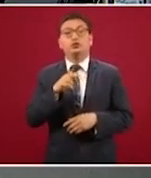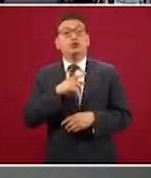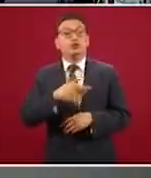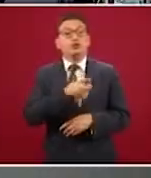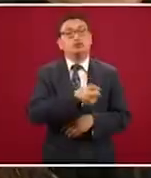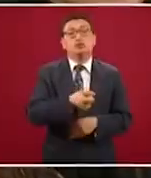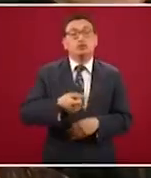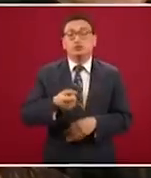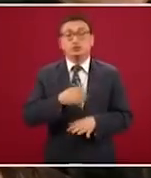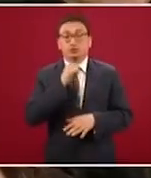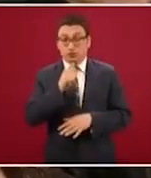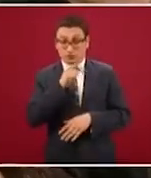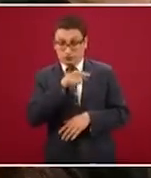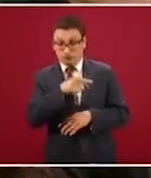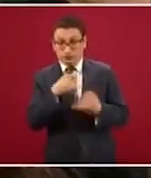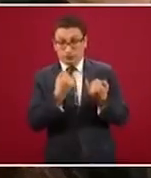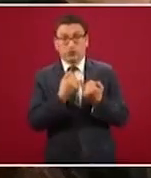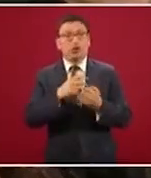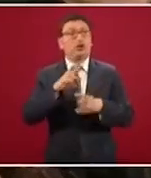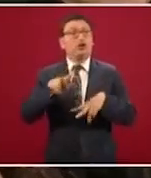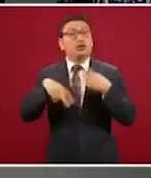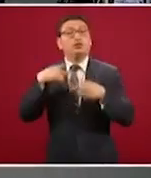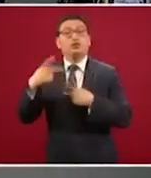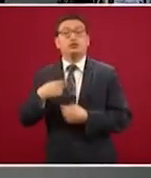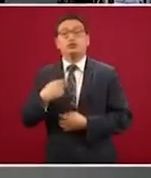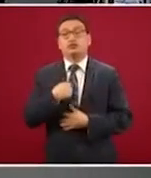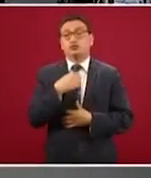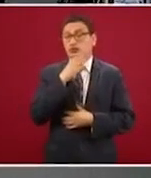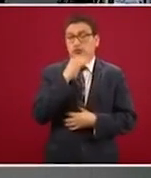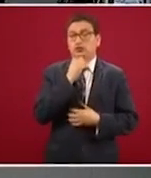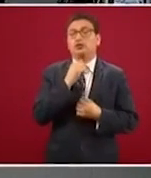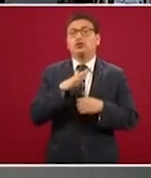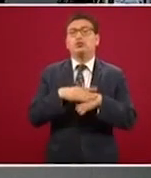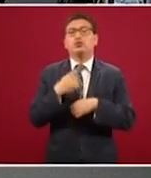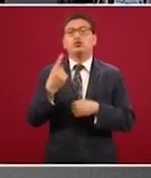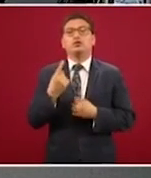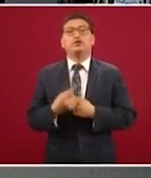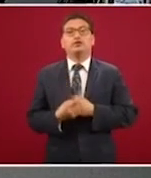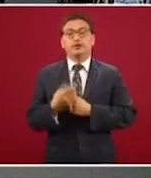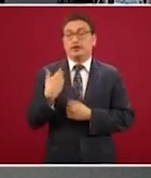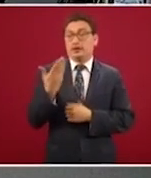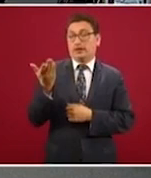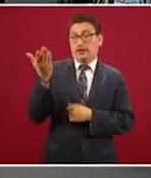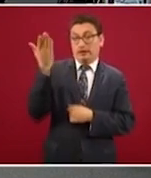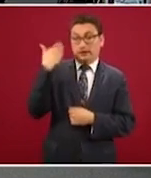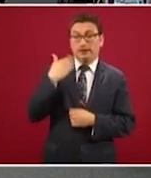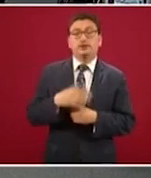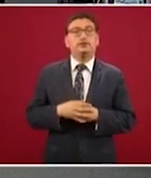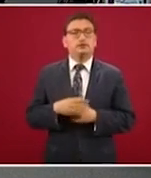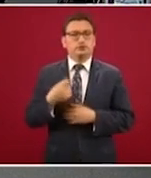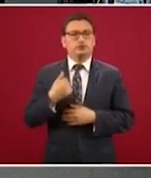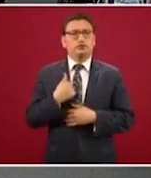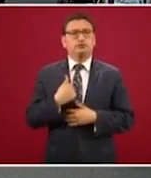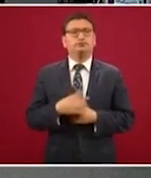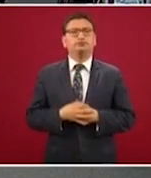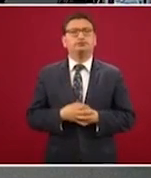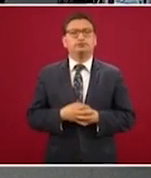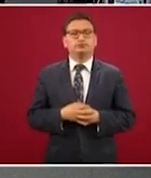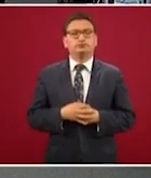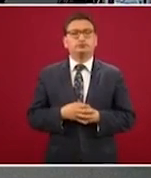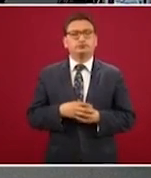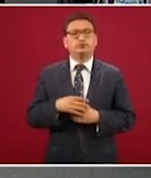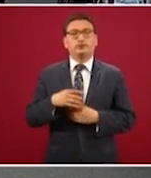los saludos, usted va de gira cada 8 días. No puedo porque, miren, ¿va a adoptar algo?